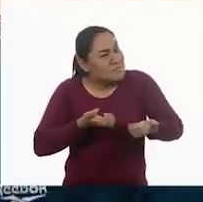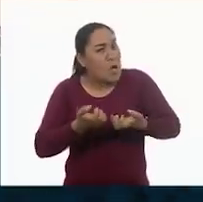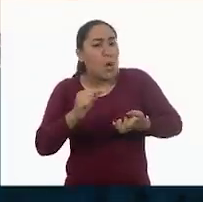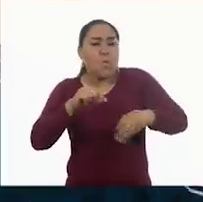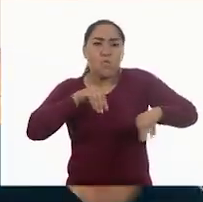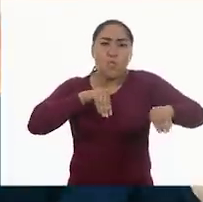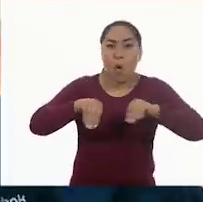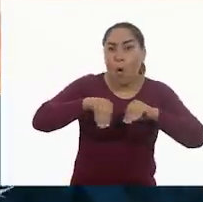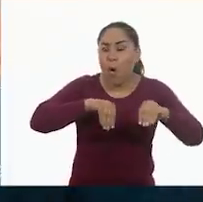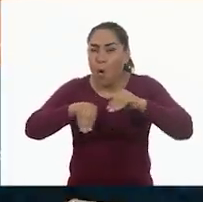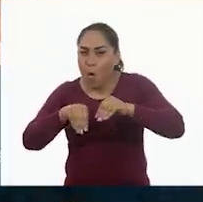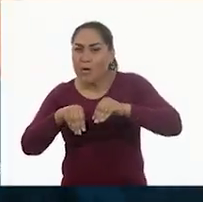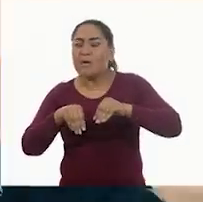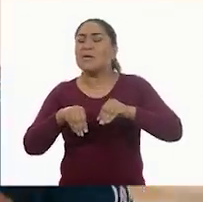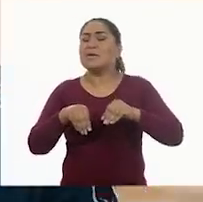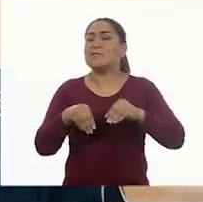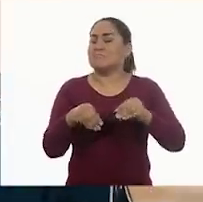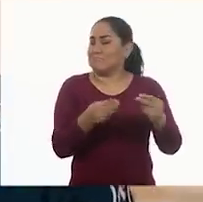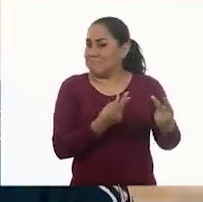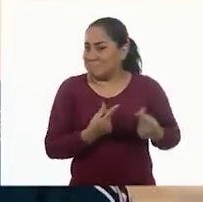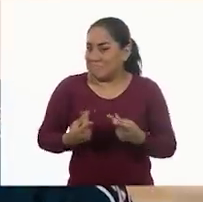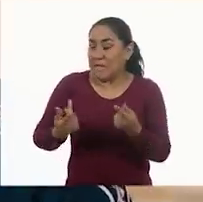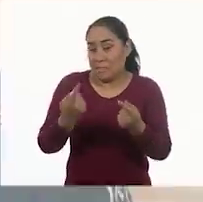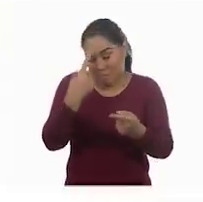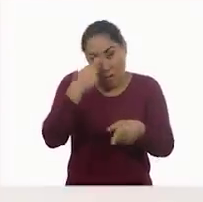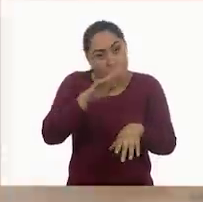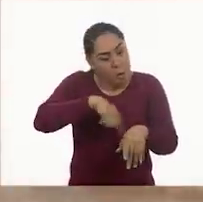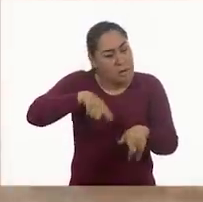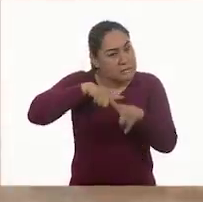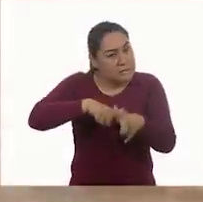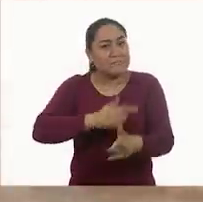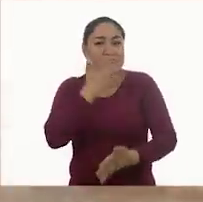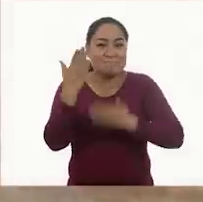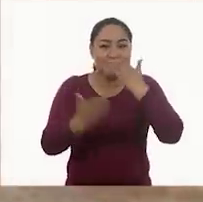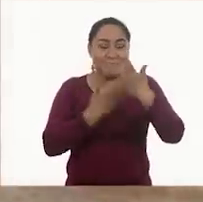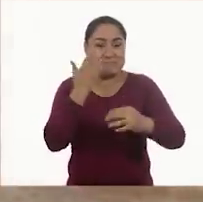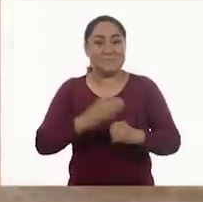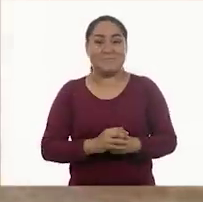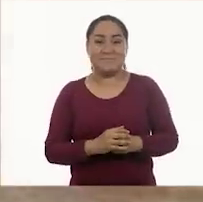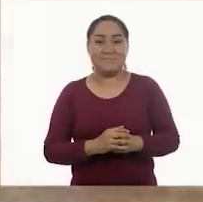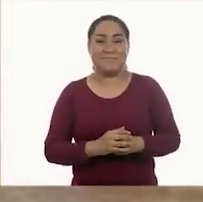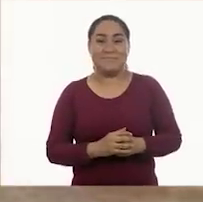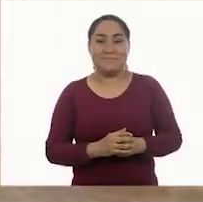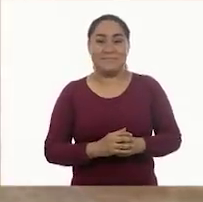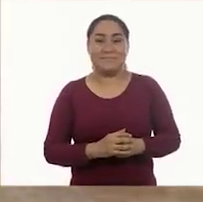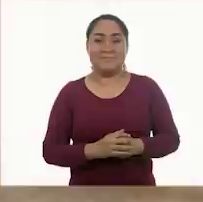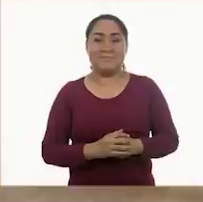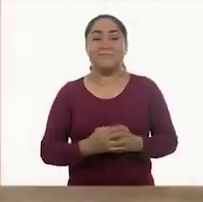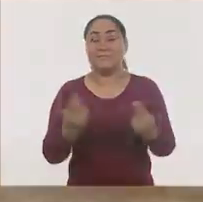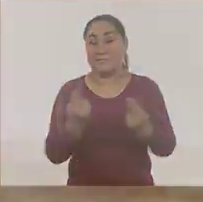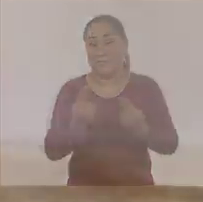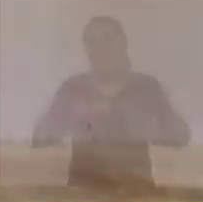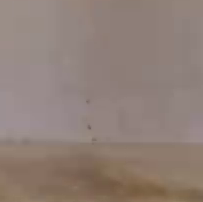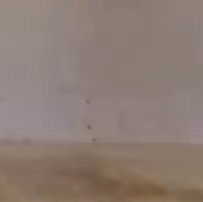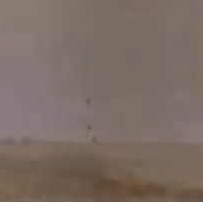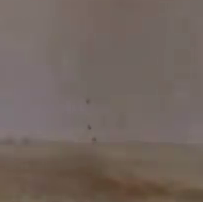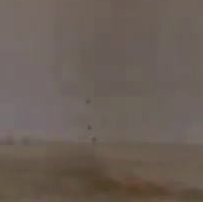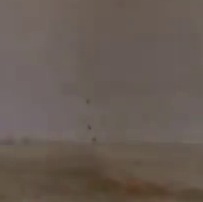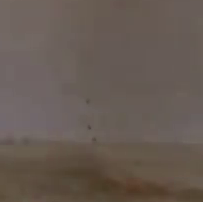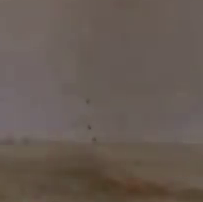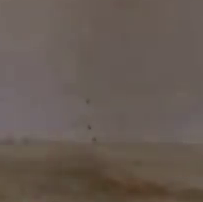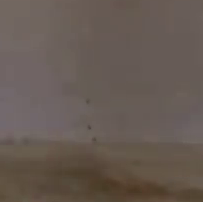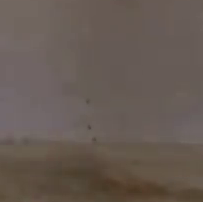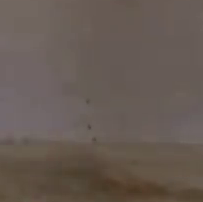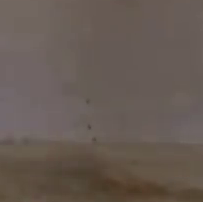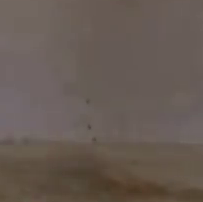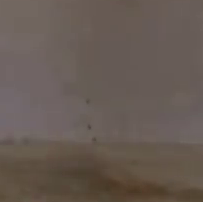moverse un poco, a activarnos para seguir estudiando. Ya saben, empezar con el calentamiento, movemos la cabeza hacia